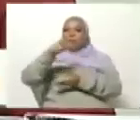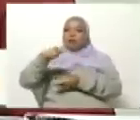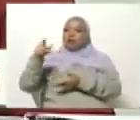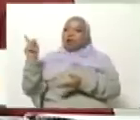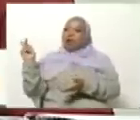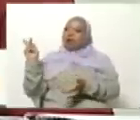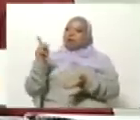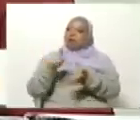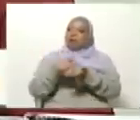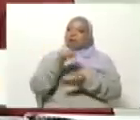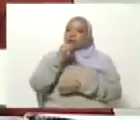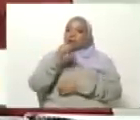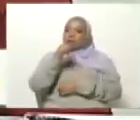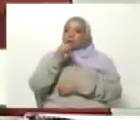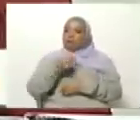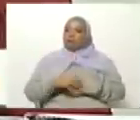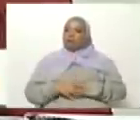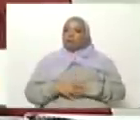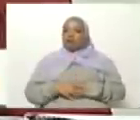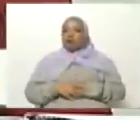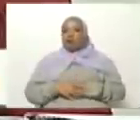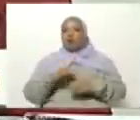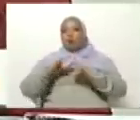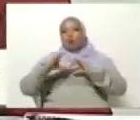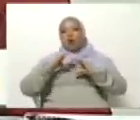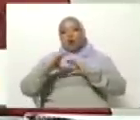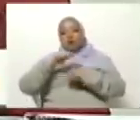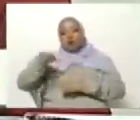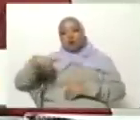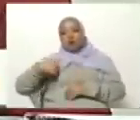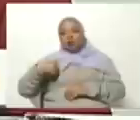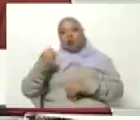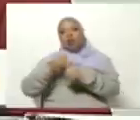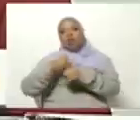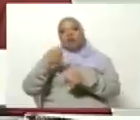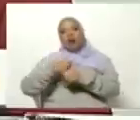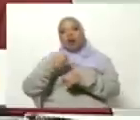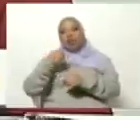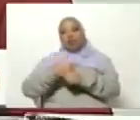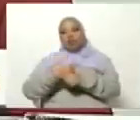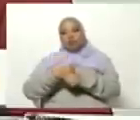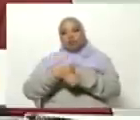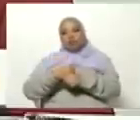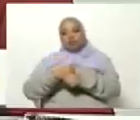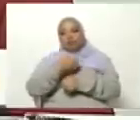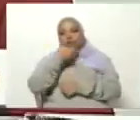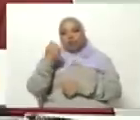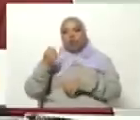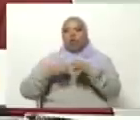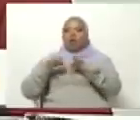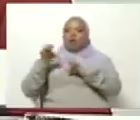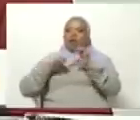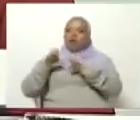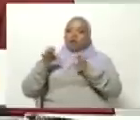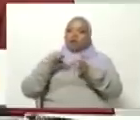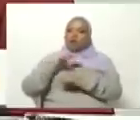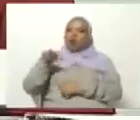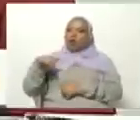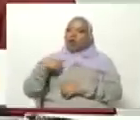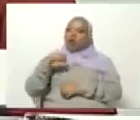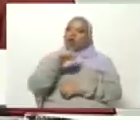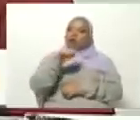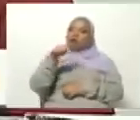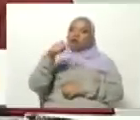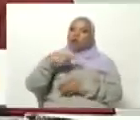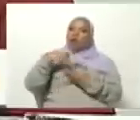compañeros periodistas, los medios de comunicación. Nosotros seguiremos aquí trabajando en la evaluación de cada una de